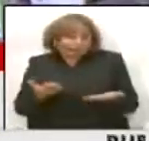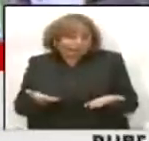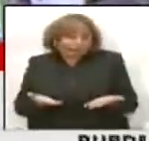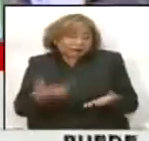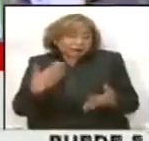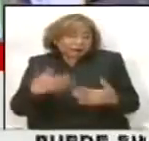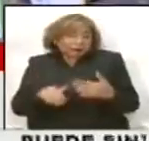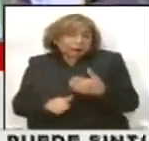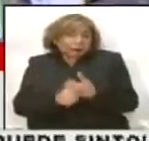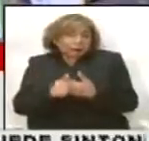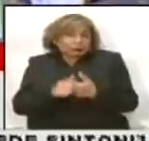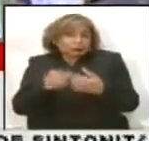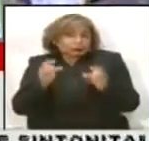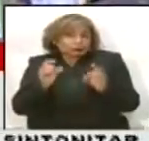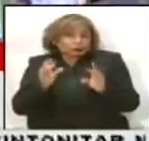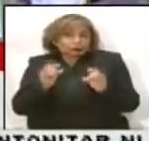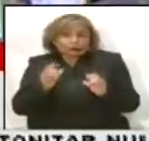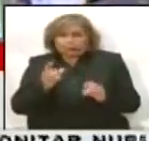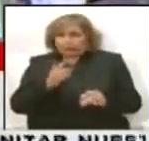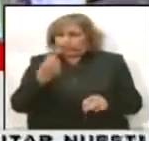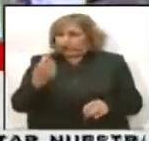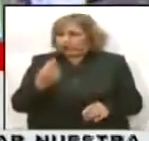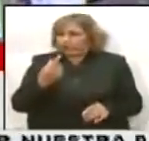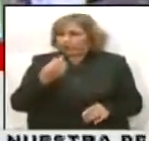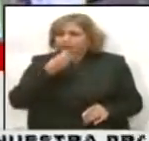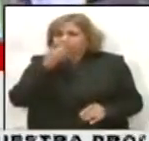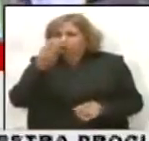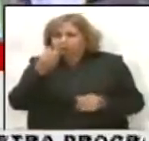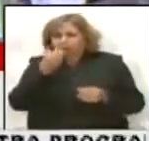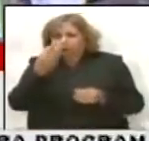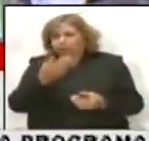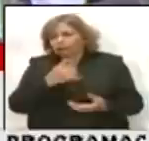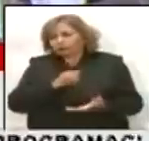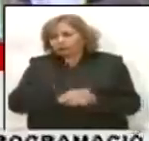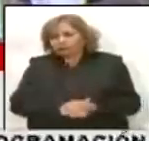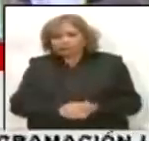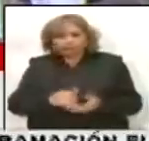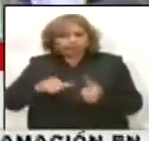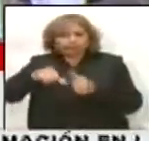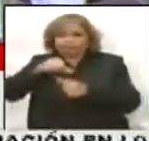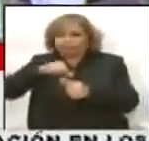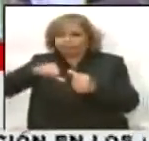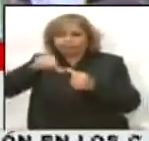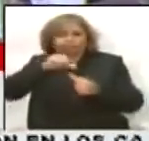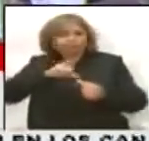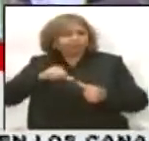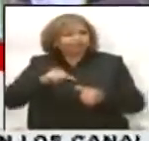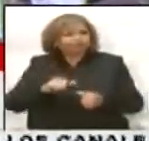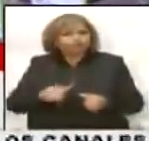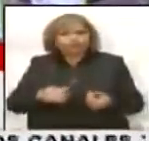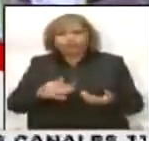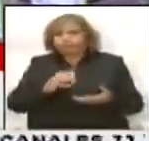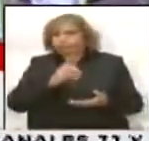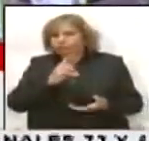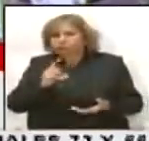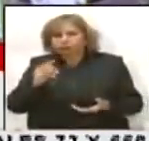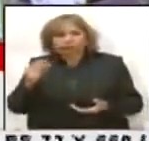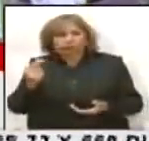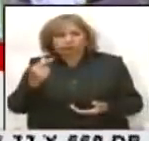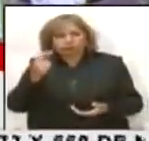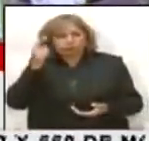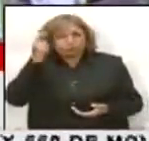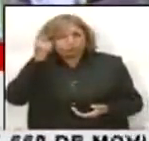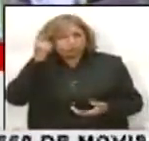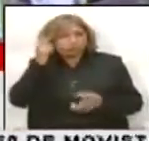delito grave. Entonces no se trata de mencionarlo por mencionarlo, ni se trata de involucrar o señalar a una persona de manera ligera. Creo que hay que hacerlo